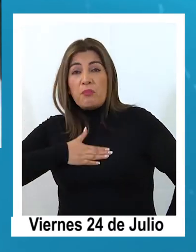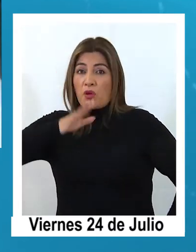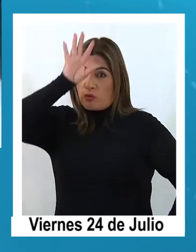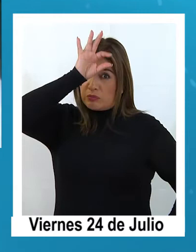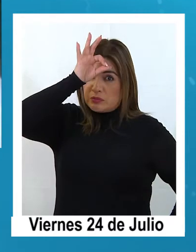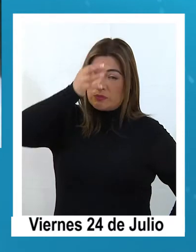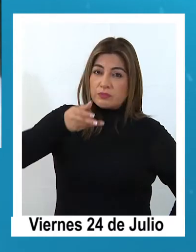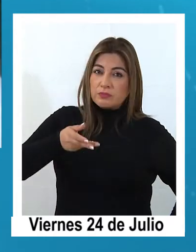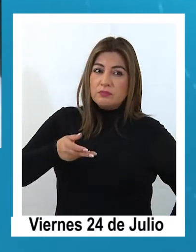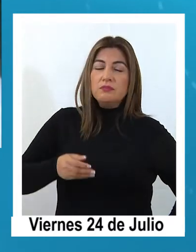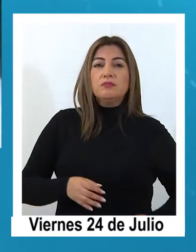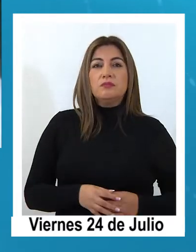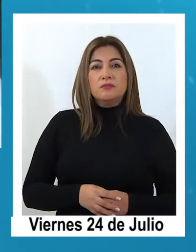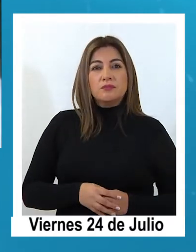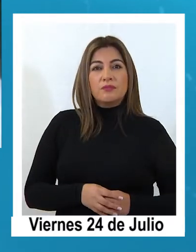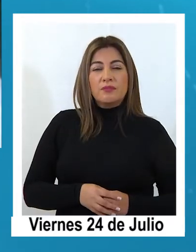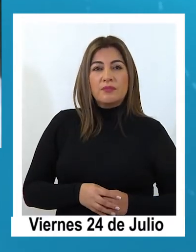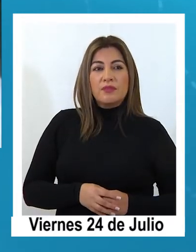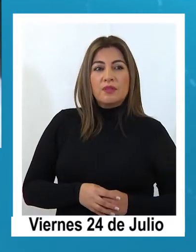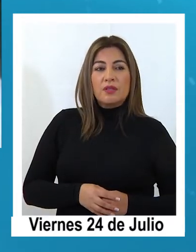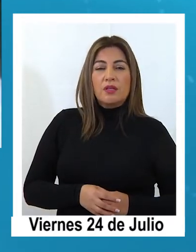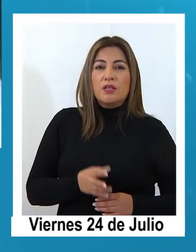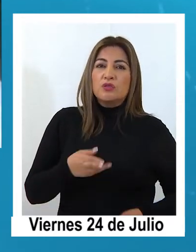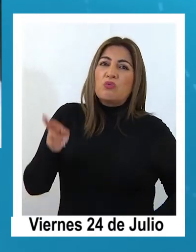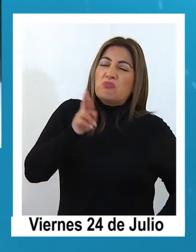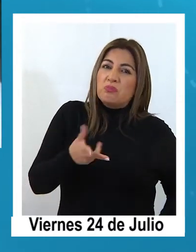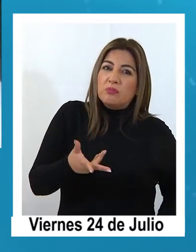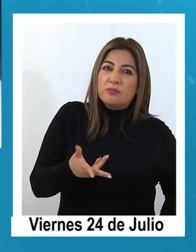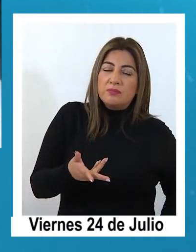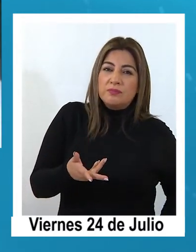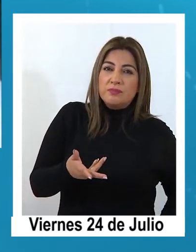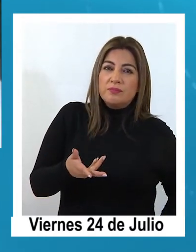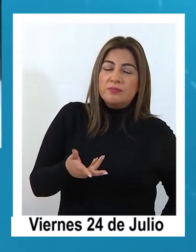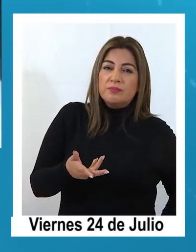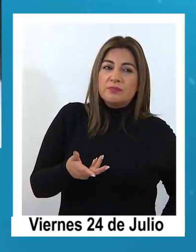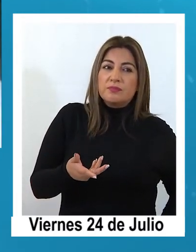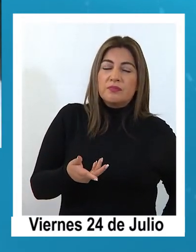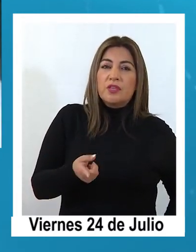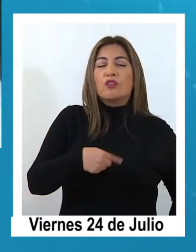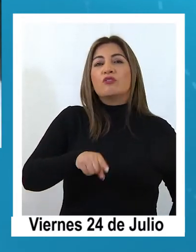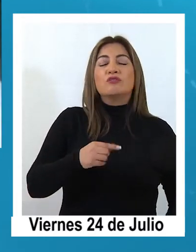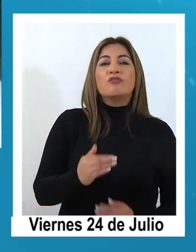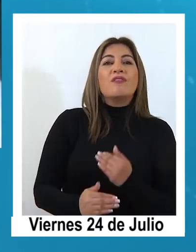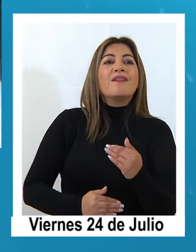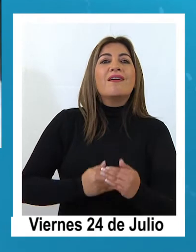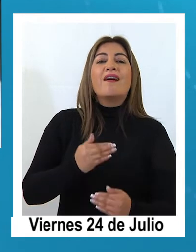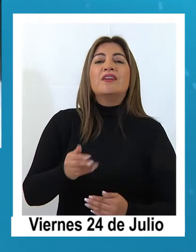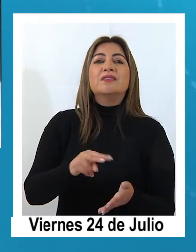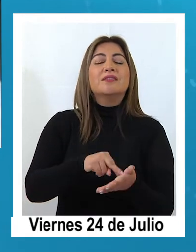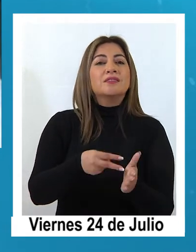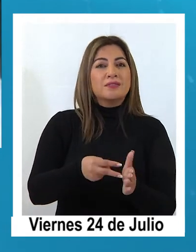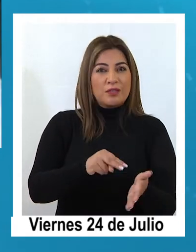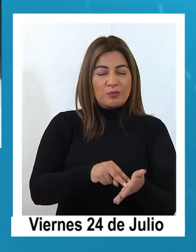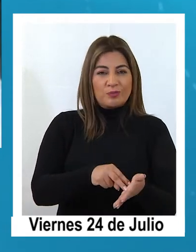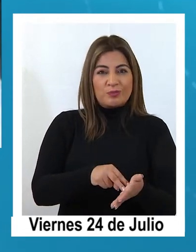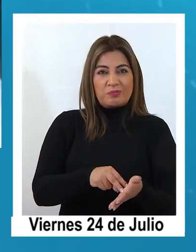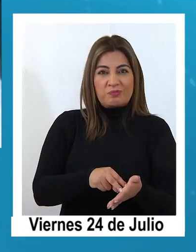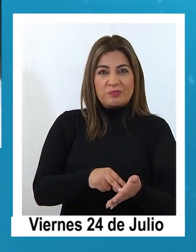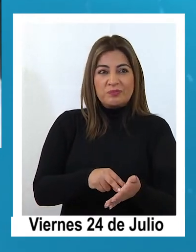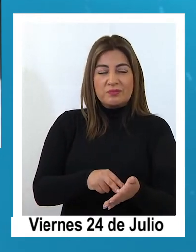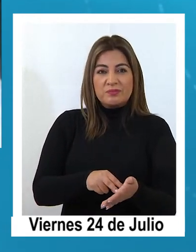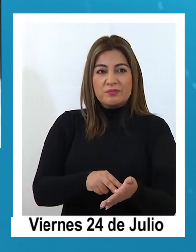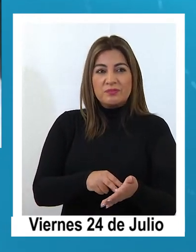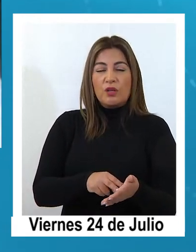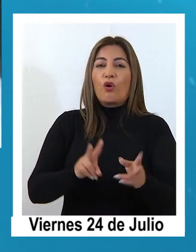también puede entrar y puede tener una incidencia muy alta es cómo vamos a salir de la crisis ya en